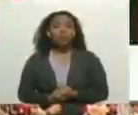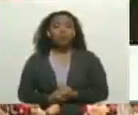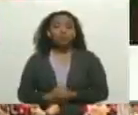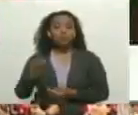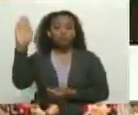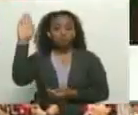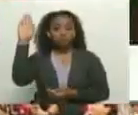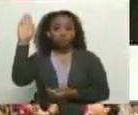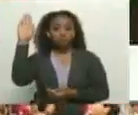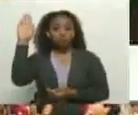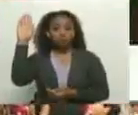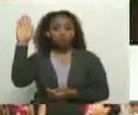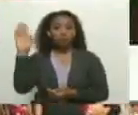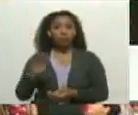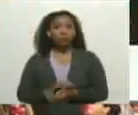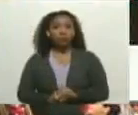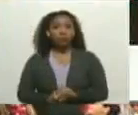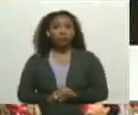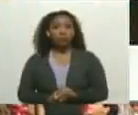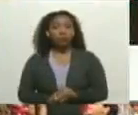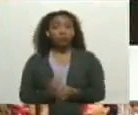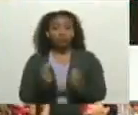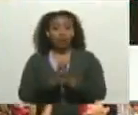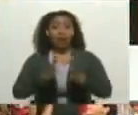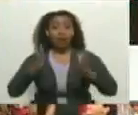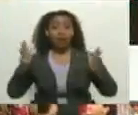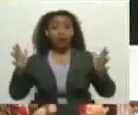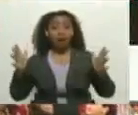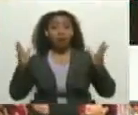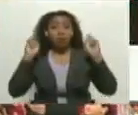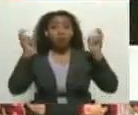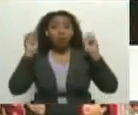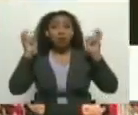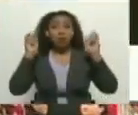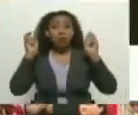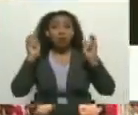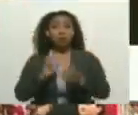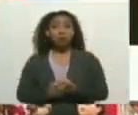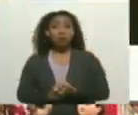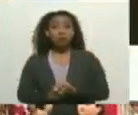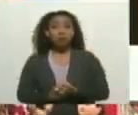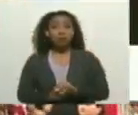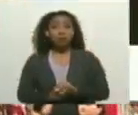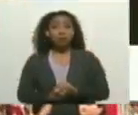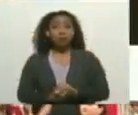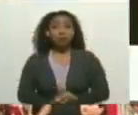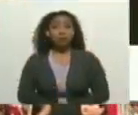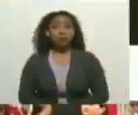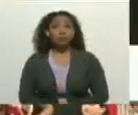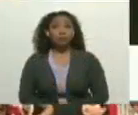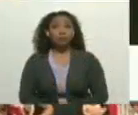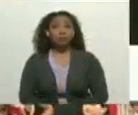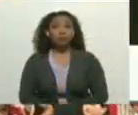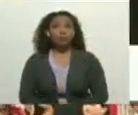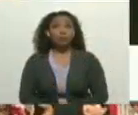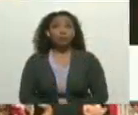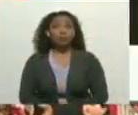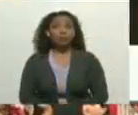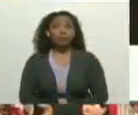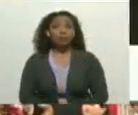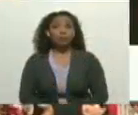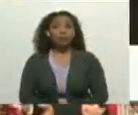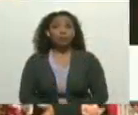Juramentarse es un gran compromiso, una responsabilidad. Jóvenes. Ustedes de la,